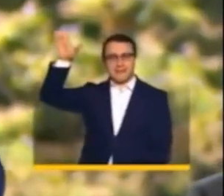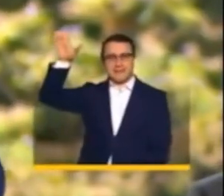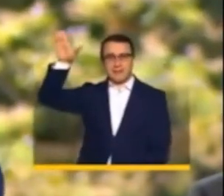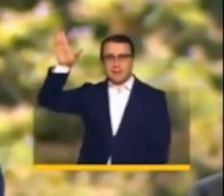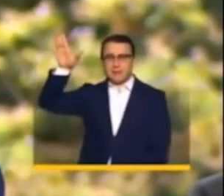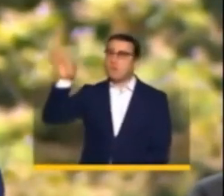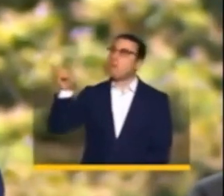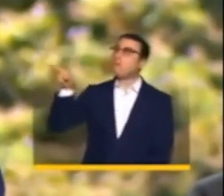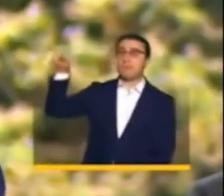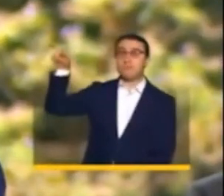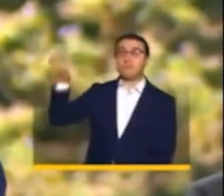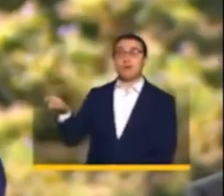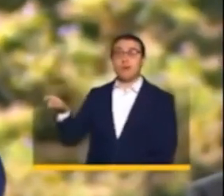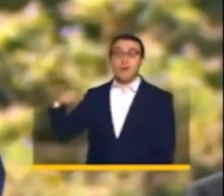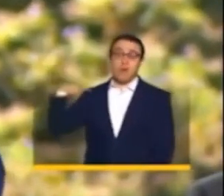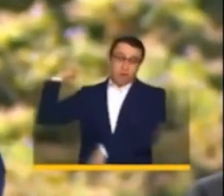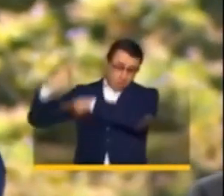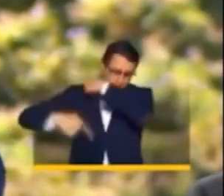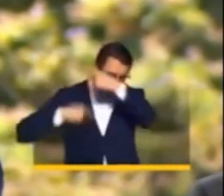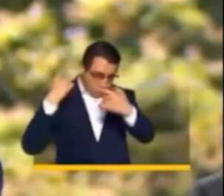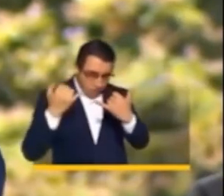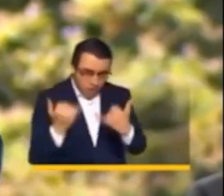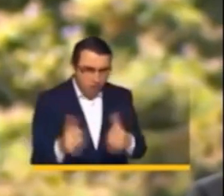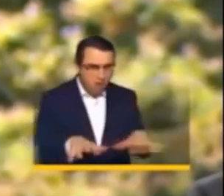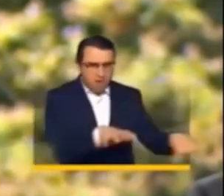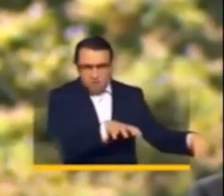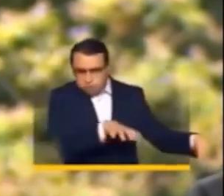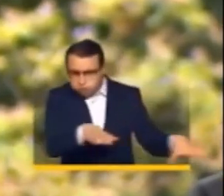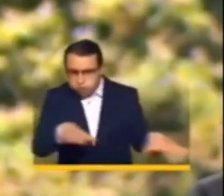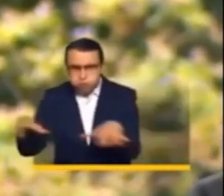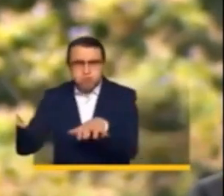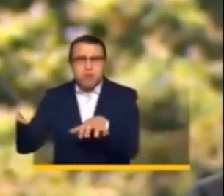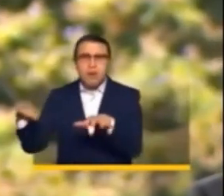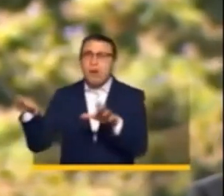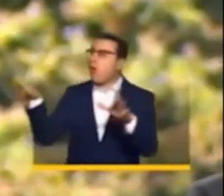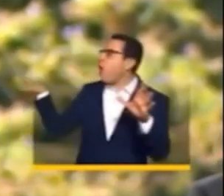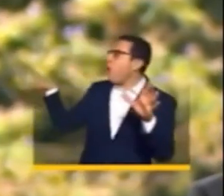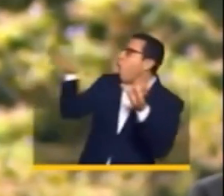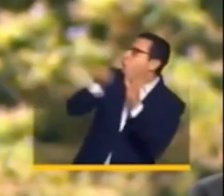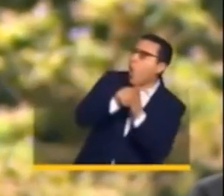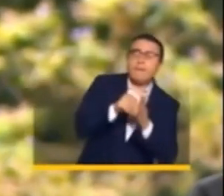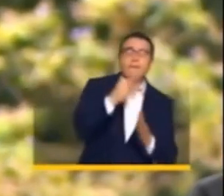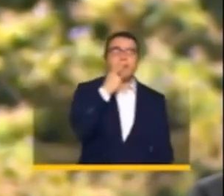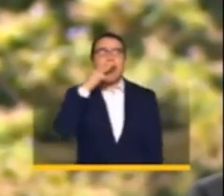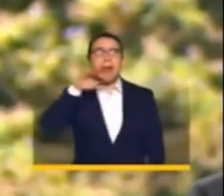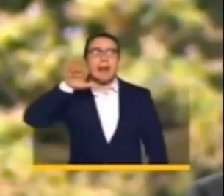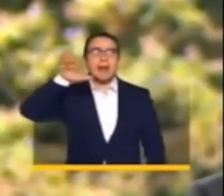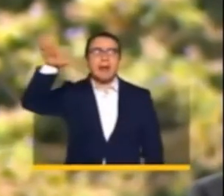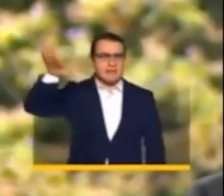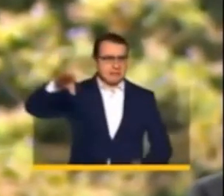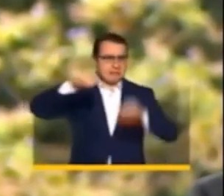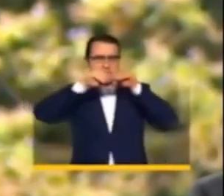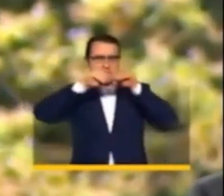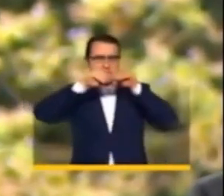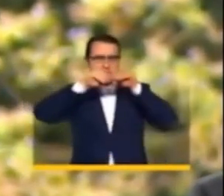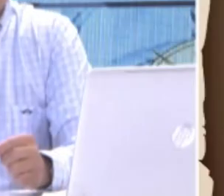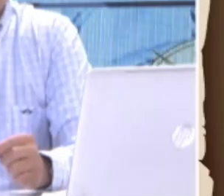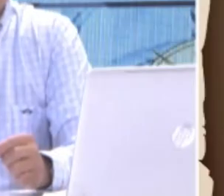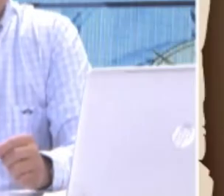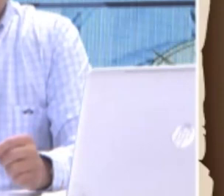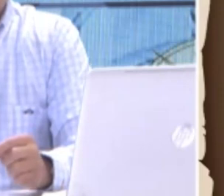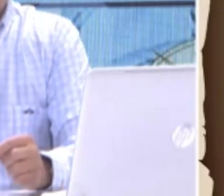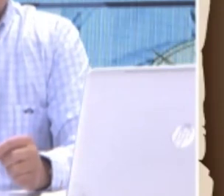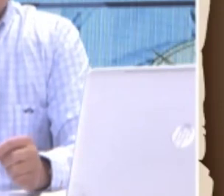Pues todas estas formas de actuar son Hitler multiplicado en diversos escenarios.